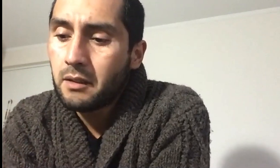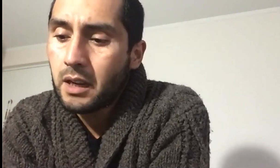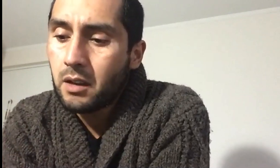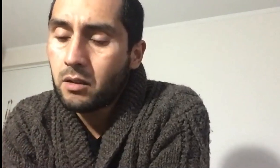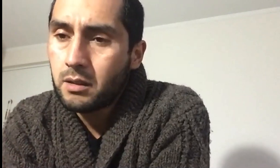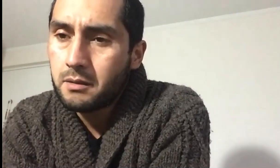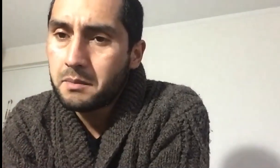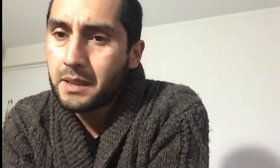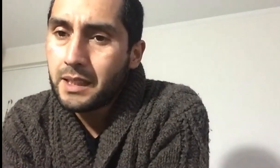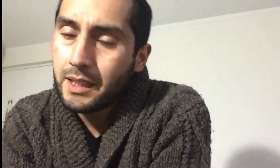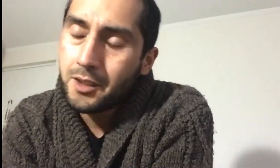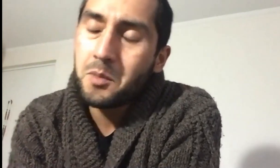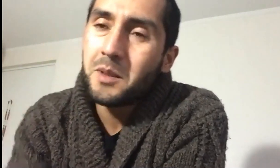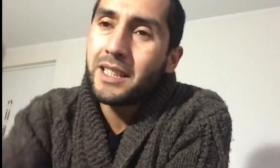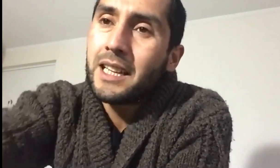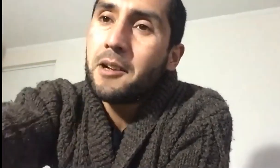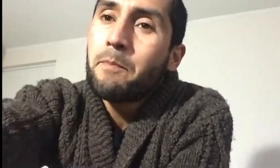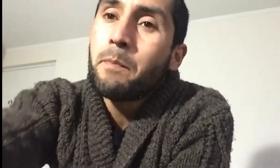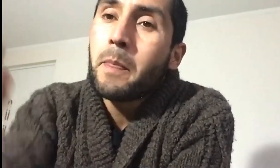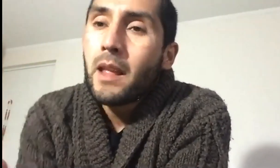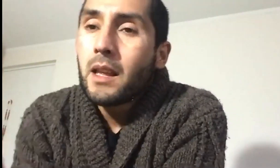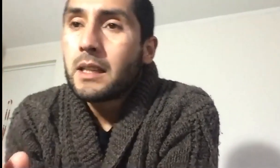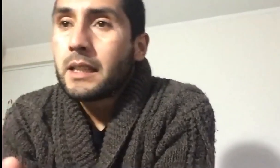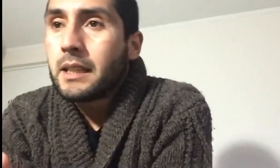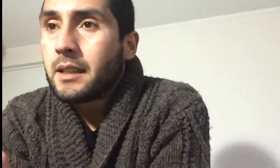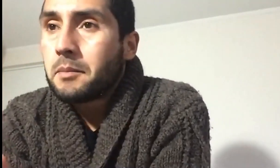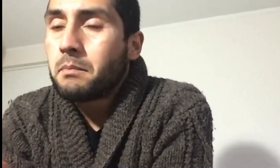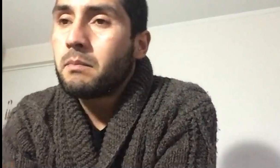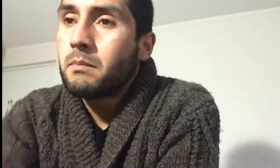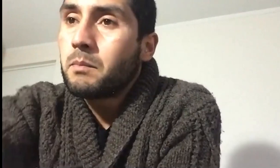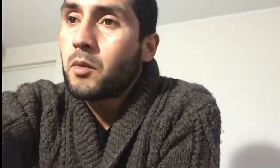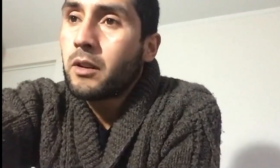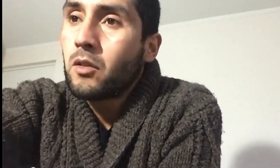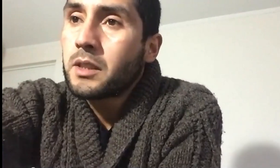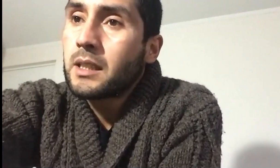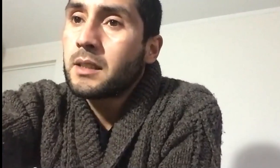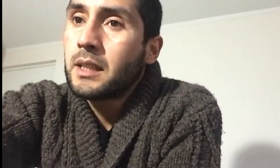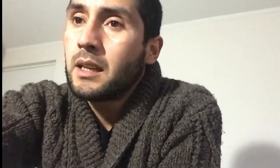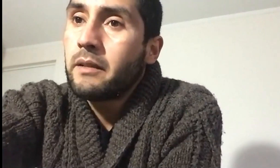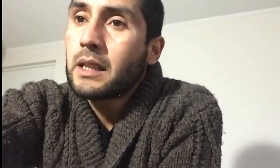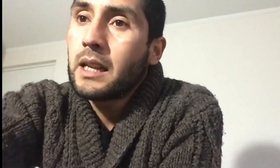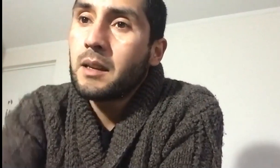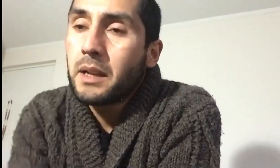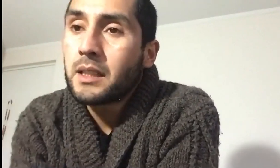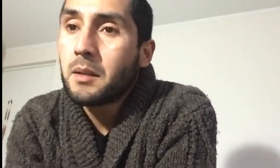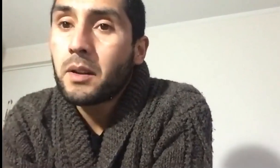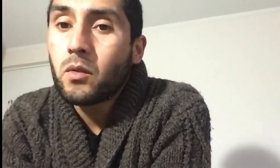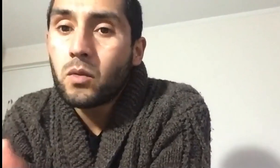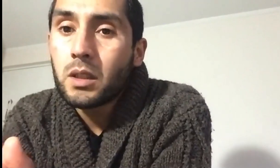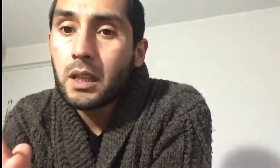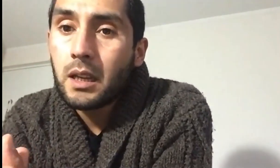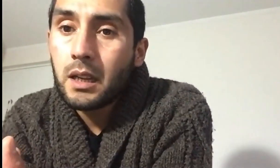que ha significado eso, ¿ya? Eh, por favor, siéntanse en la libertad de